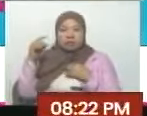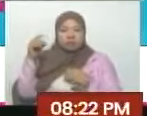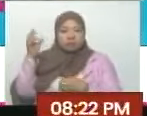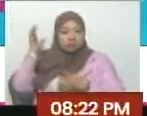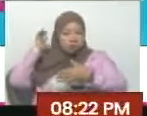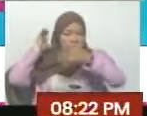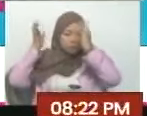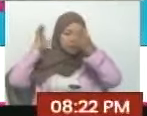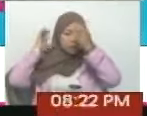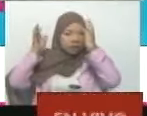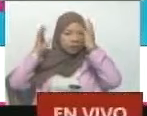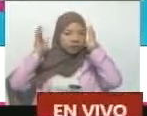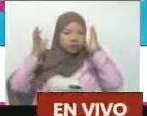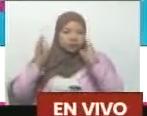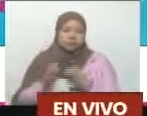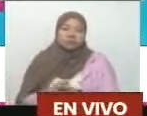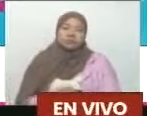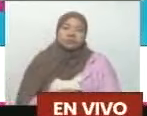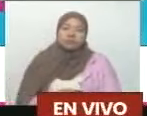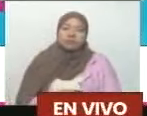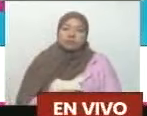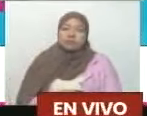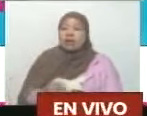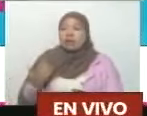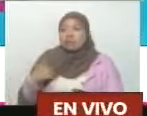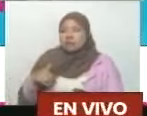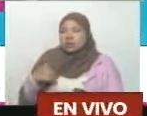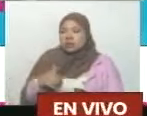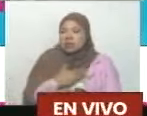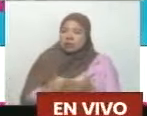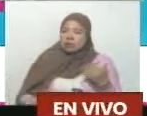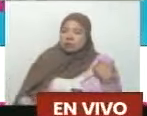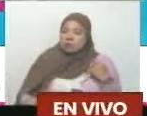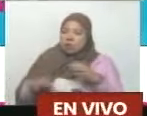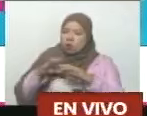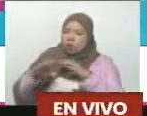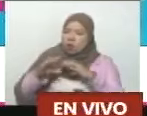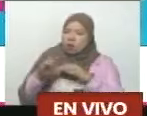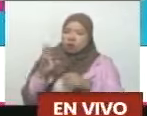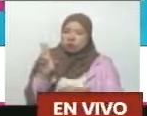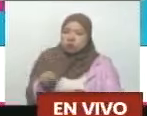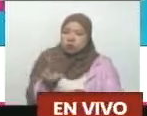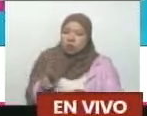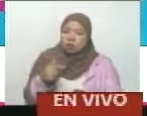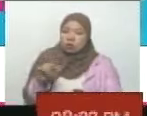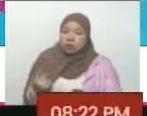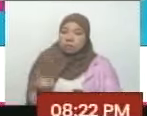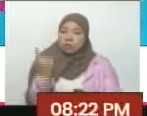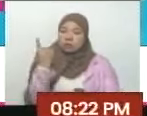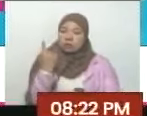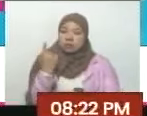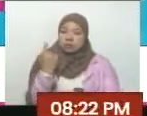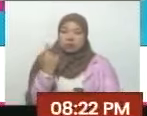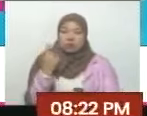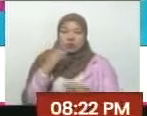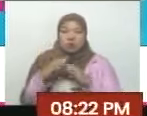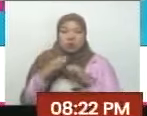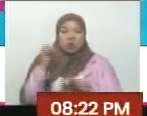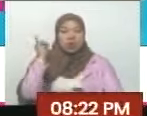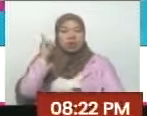Milei que nunca ha sacado un comunicado, desde que es presidente, ayer sacó el primer comunicado para un asunto de carácter